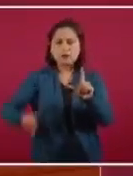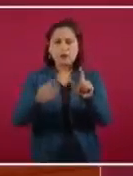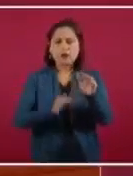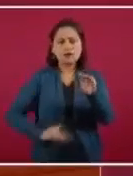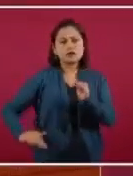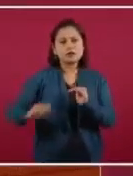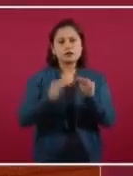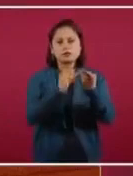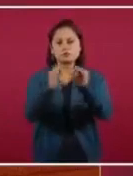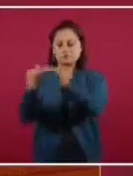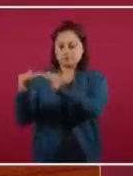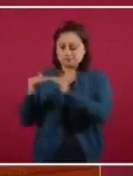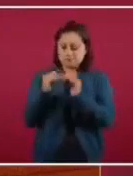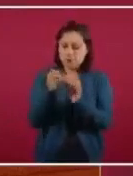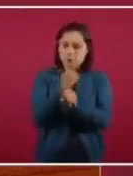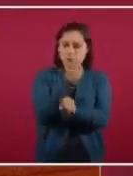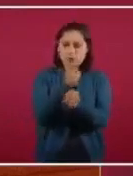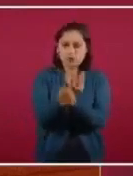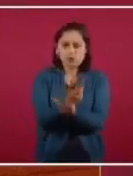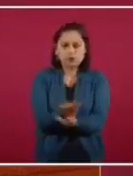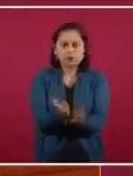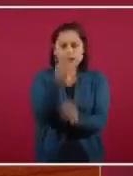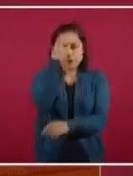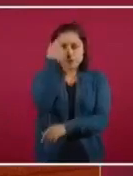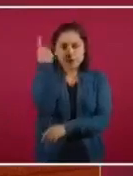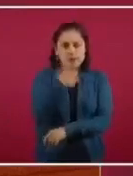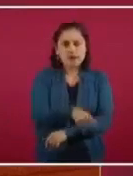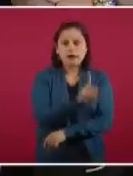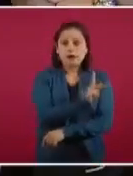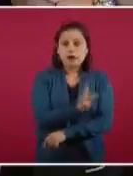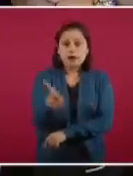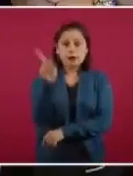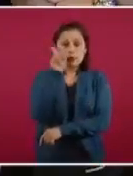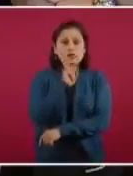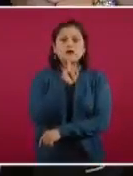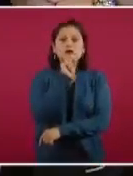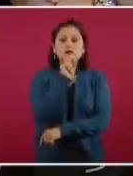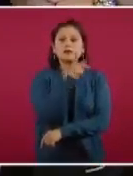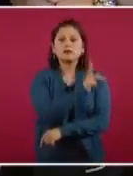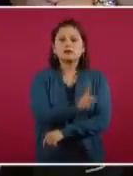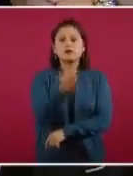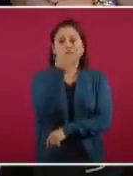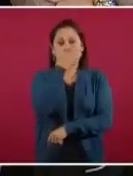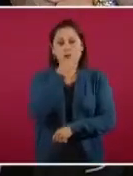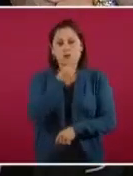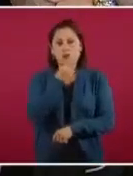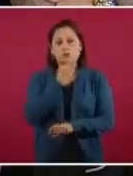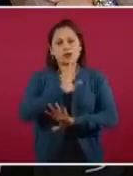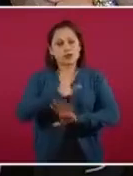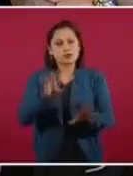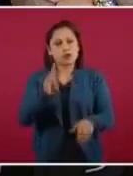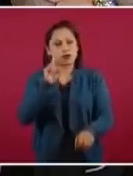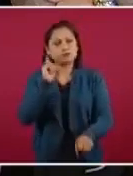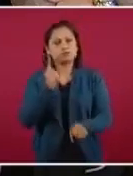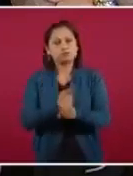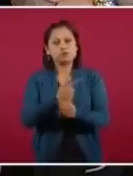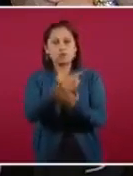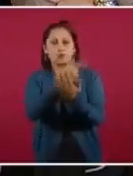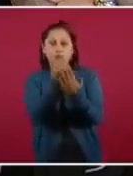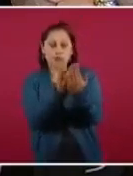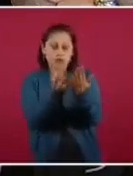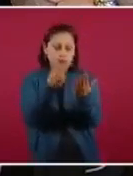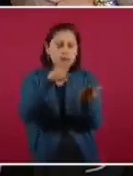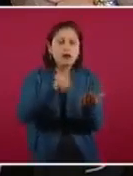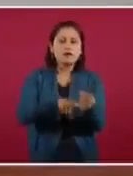de oportunidades para todas y para todos. Como lo demuestran los programas que ya están en marcha, se están creando